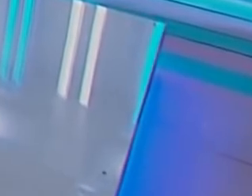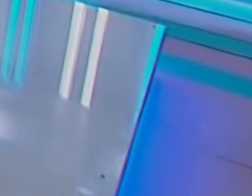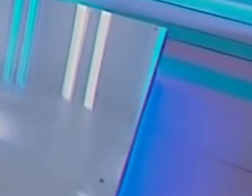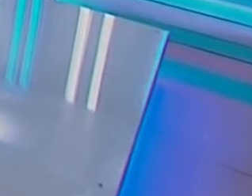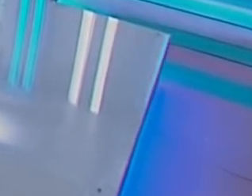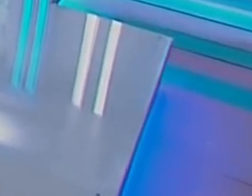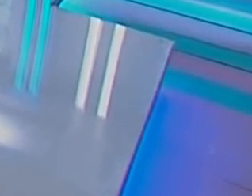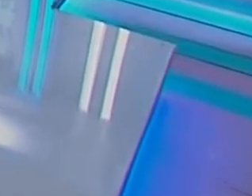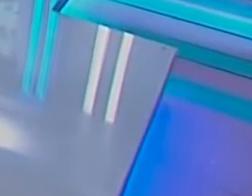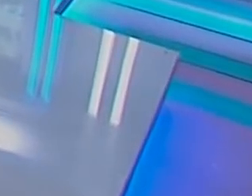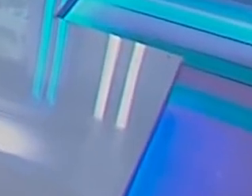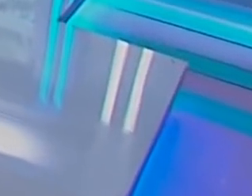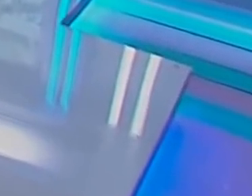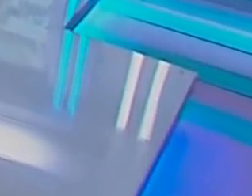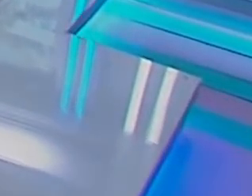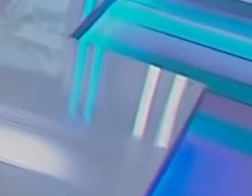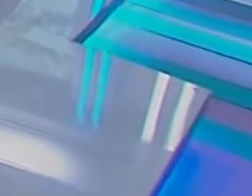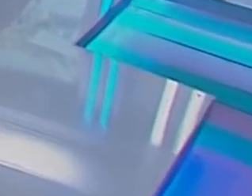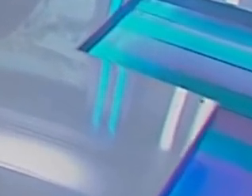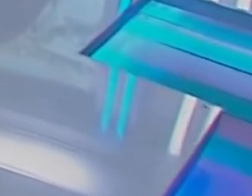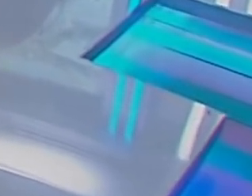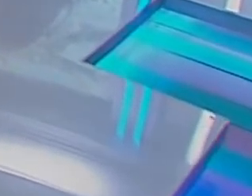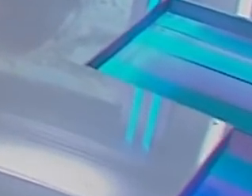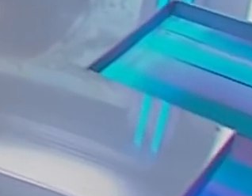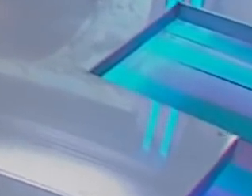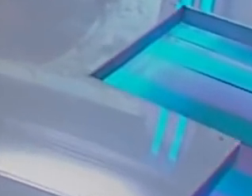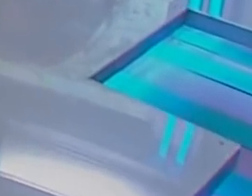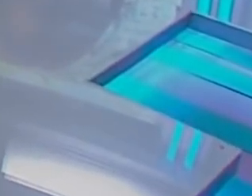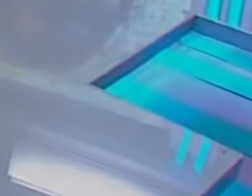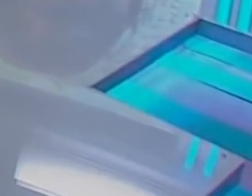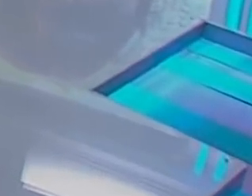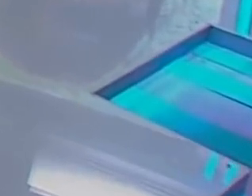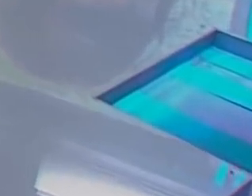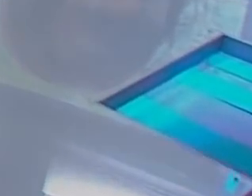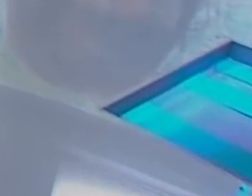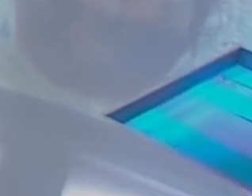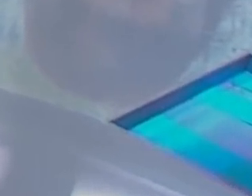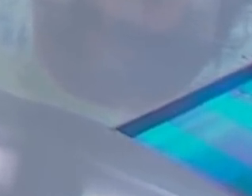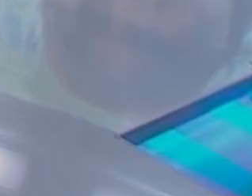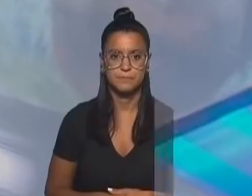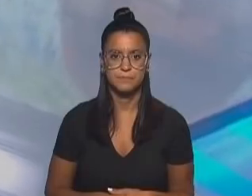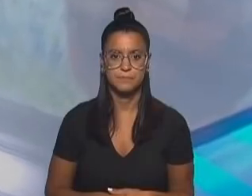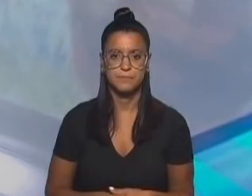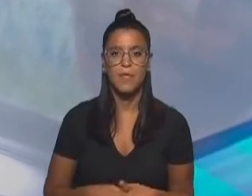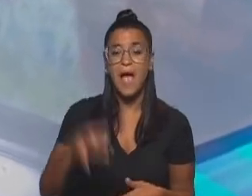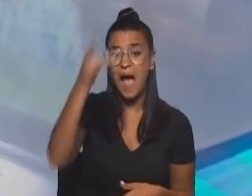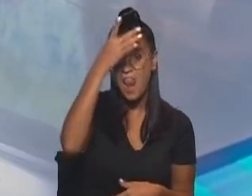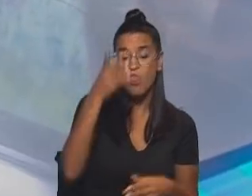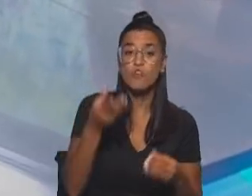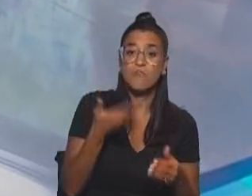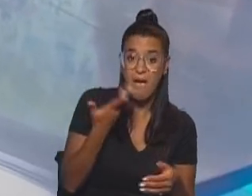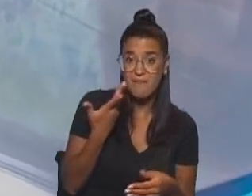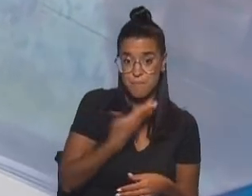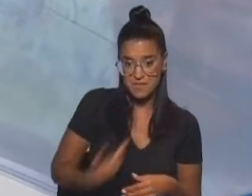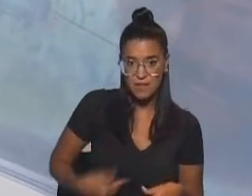El primer tramo del discurso del presidente Alberto Fernández, muy puntual, a las 12 comenzaba con esto tal cual estaba pactado. Pero sin duda una de